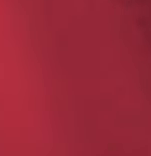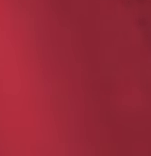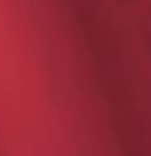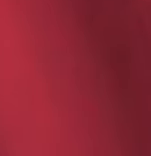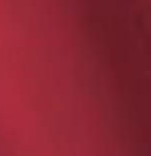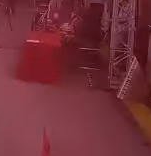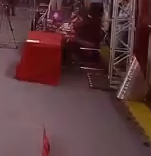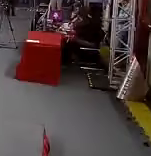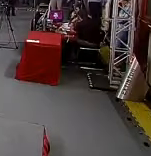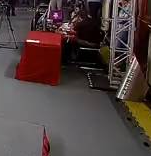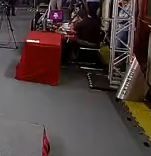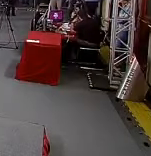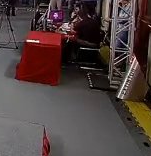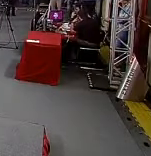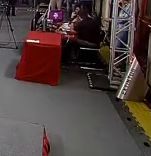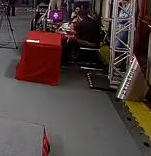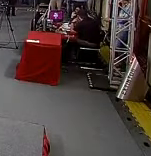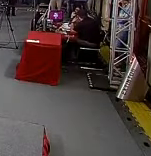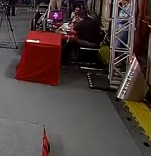Gobierno de México.